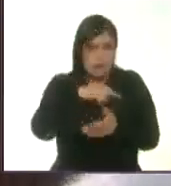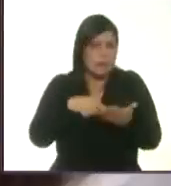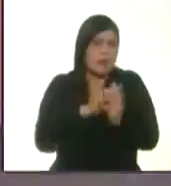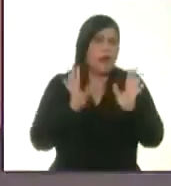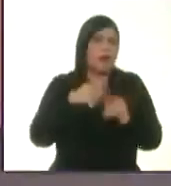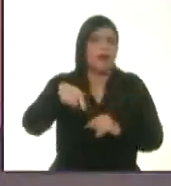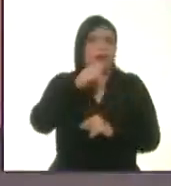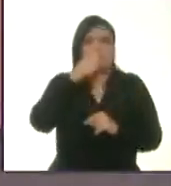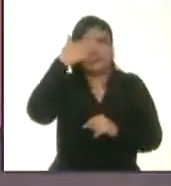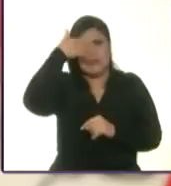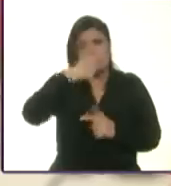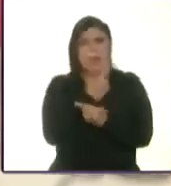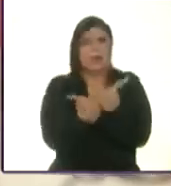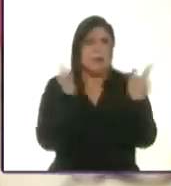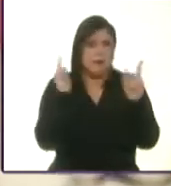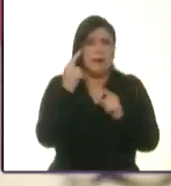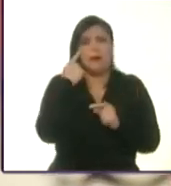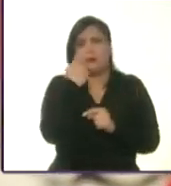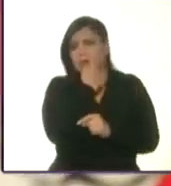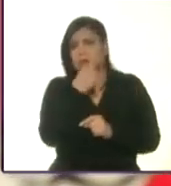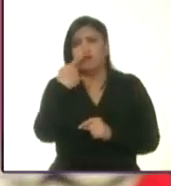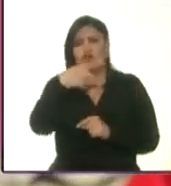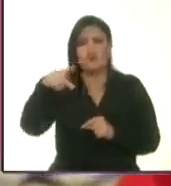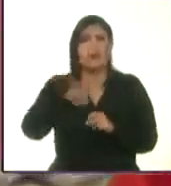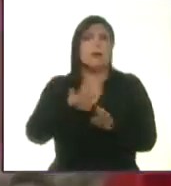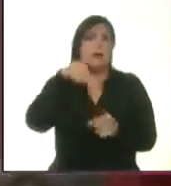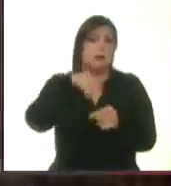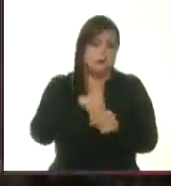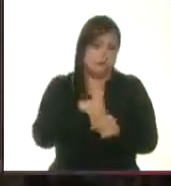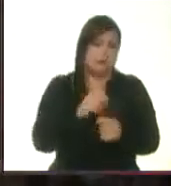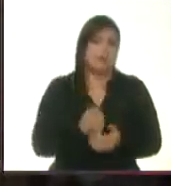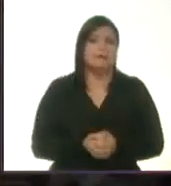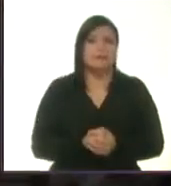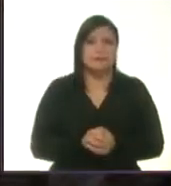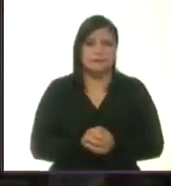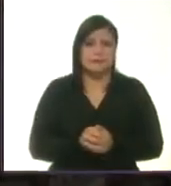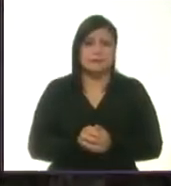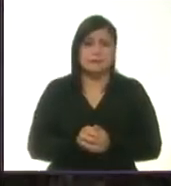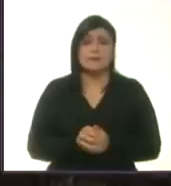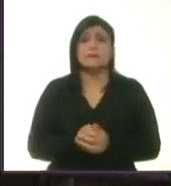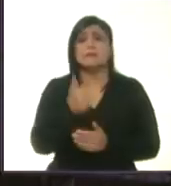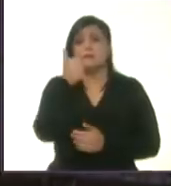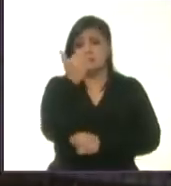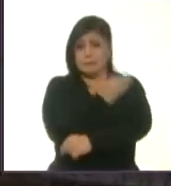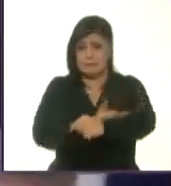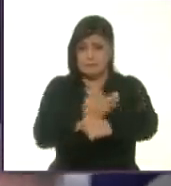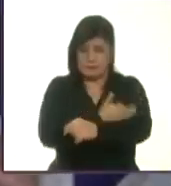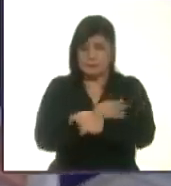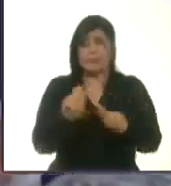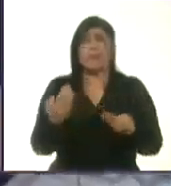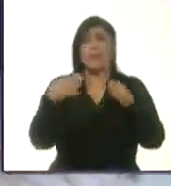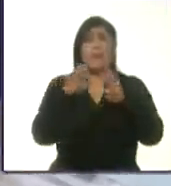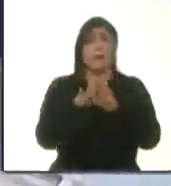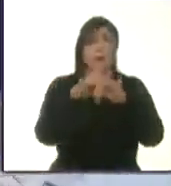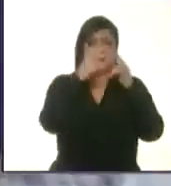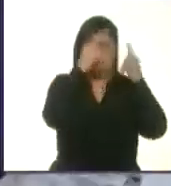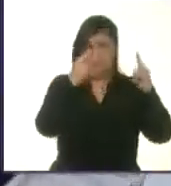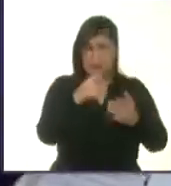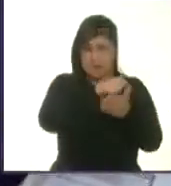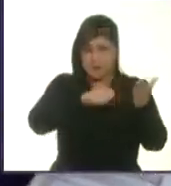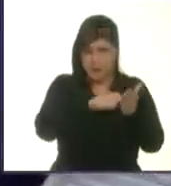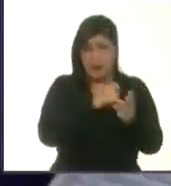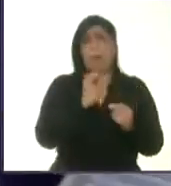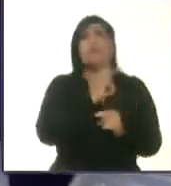libre directo y secreto a las seis de la tarde cerrará la casilla podrá